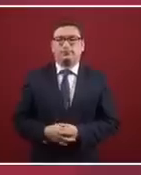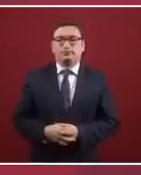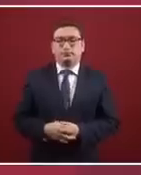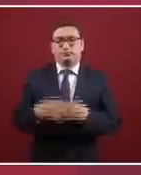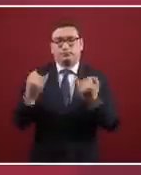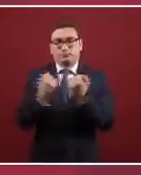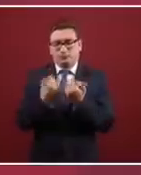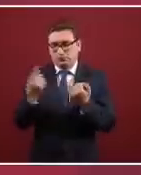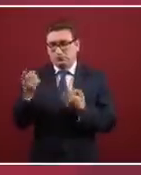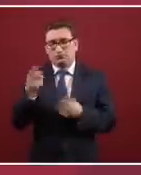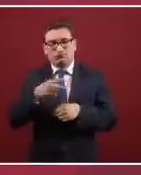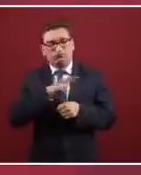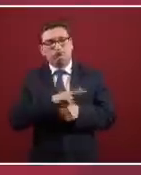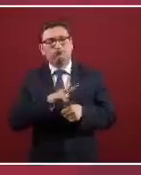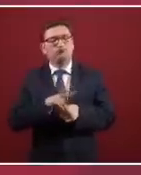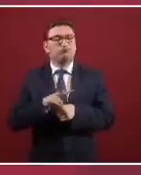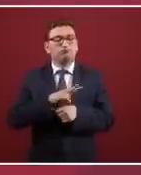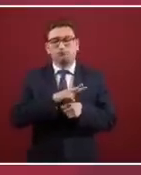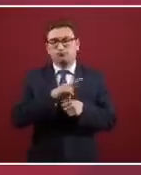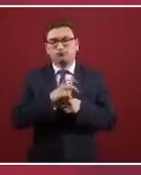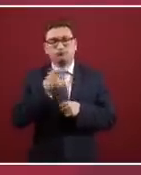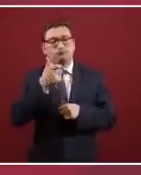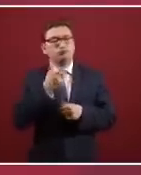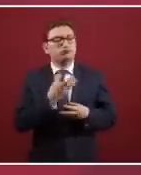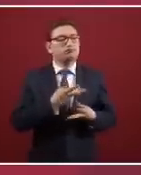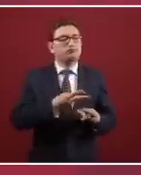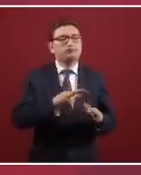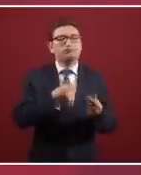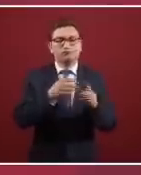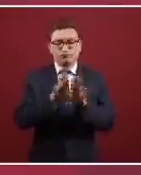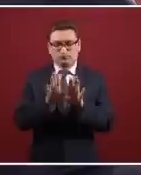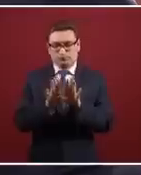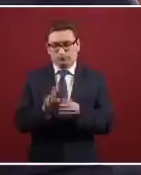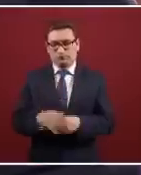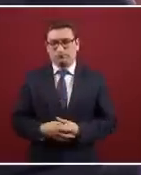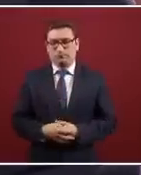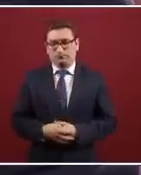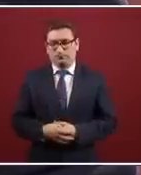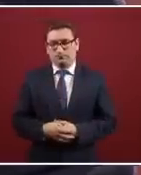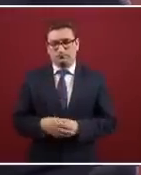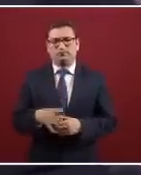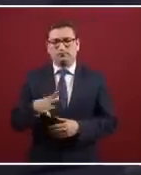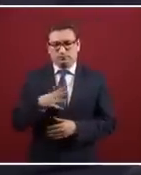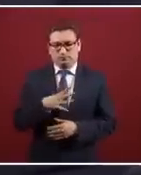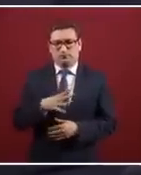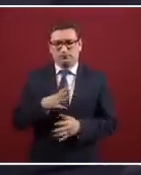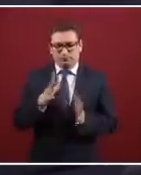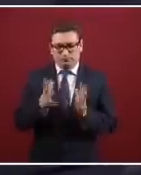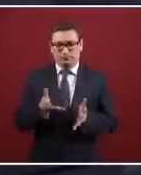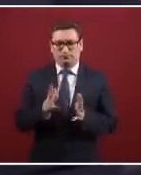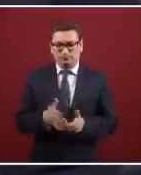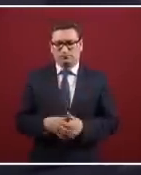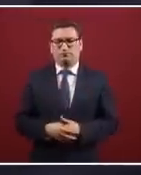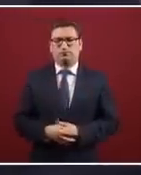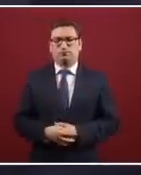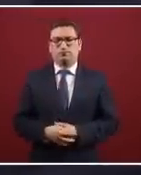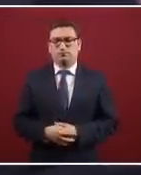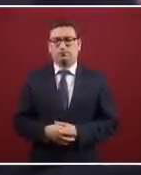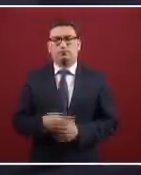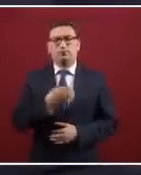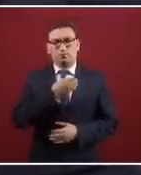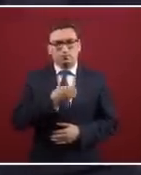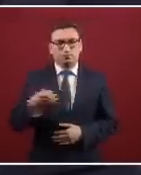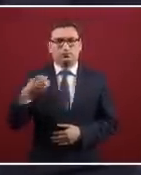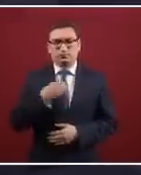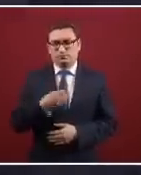la vigilancia del ejercicio del gasto. Entonces, ya existen estos mecanismos. Eso de lo de